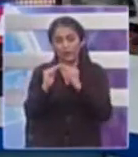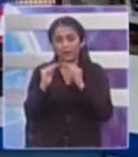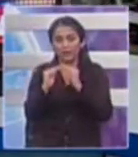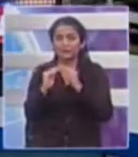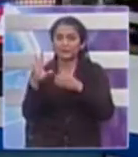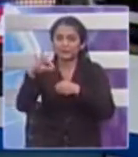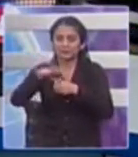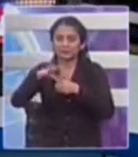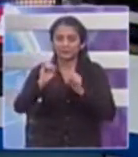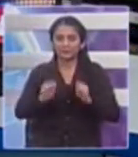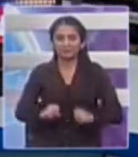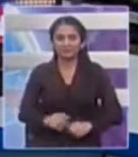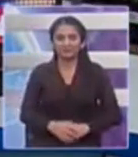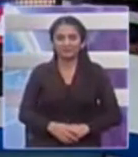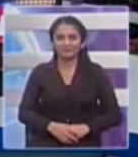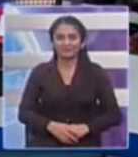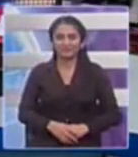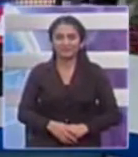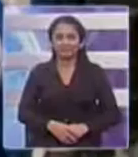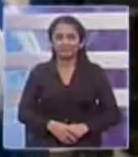Consejo Nacional Electoral.